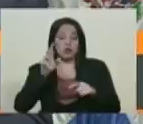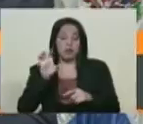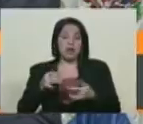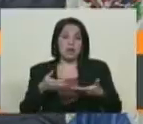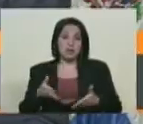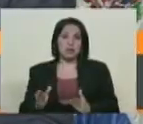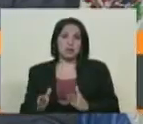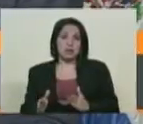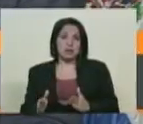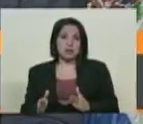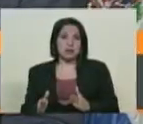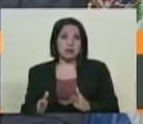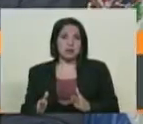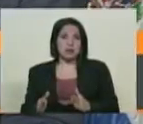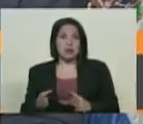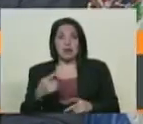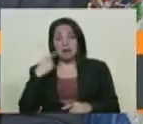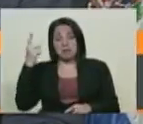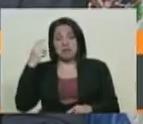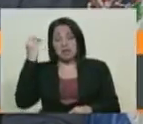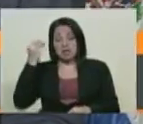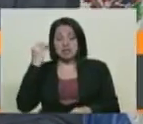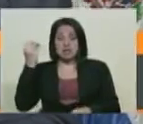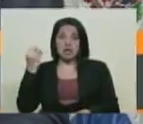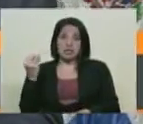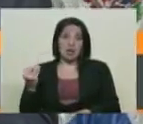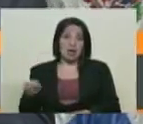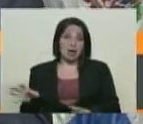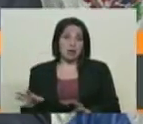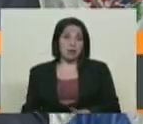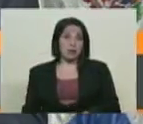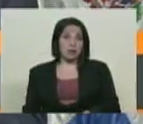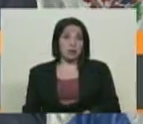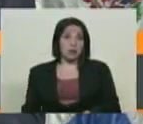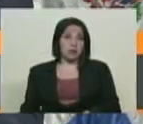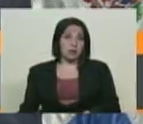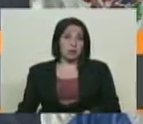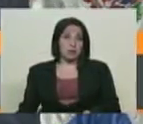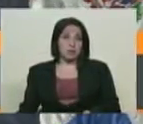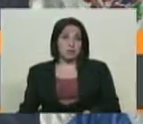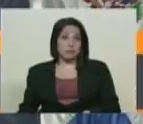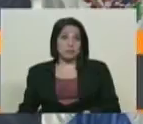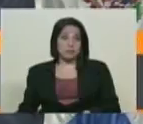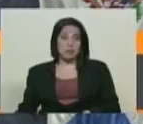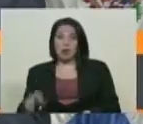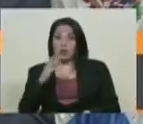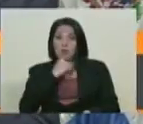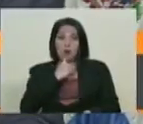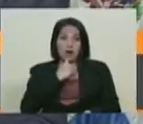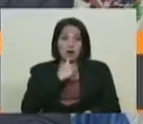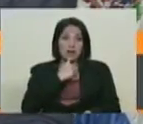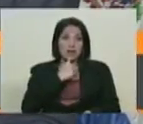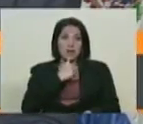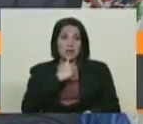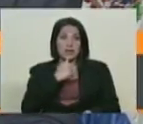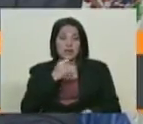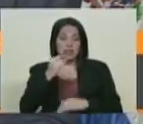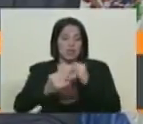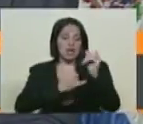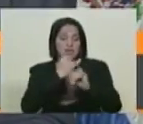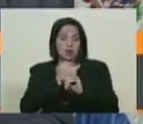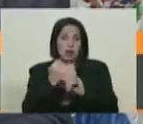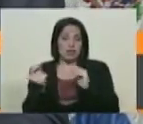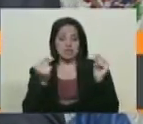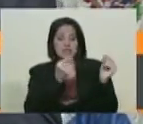puede ser, tiene pasaporte italiano, tiene nacionalidad europea. Esto no es una negociación internacional, esto es un diálogo